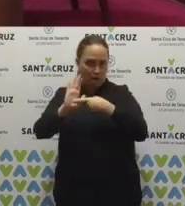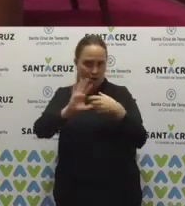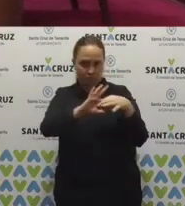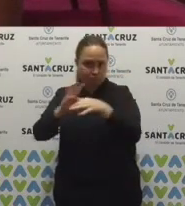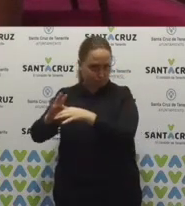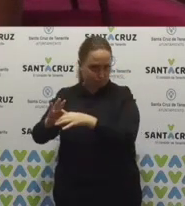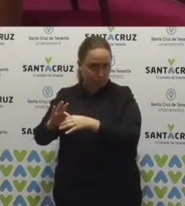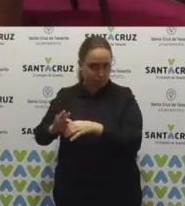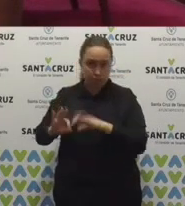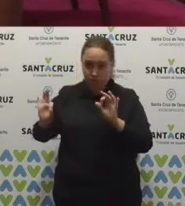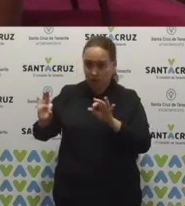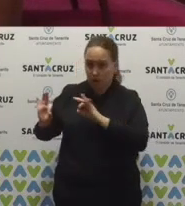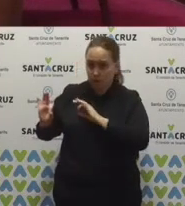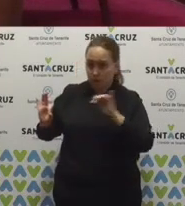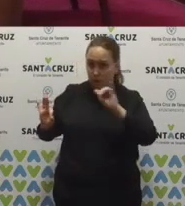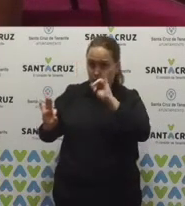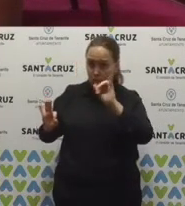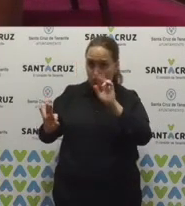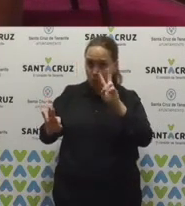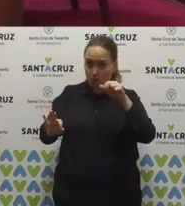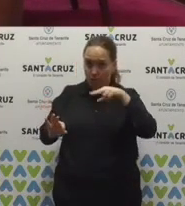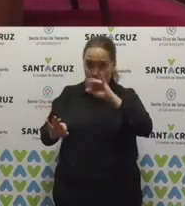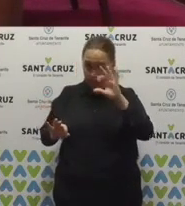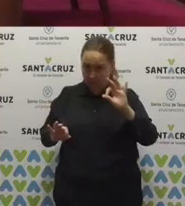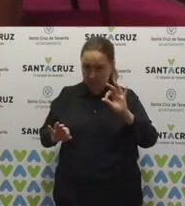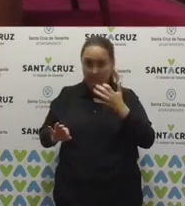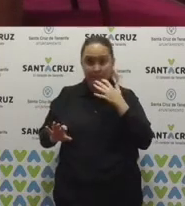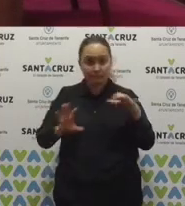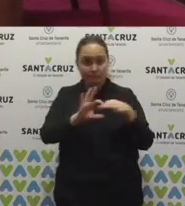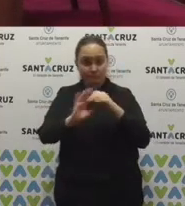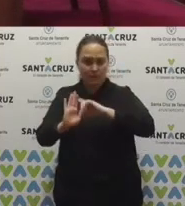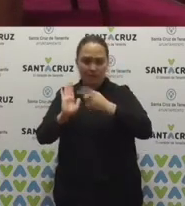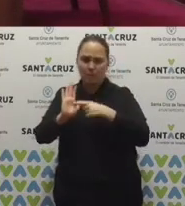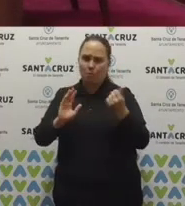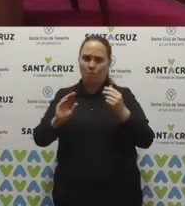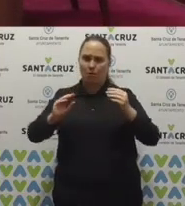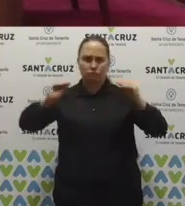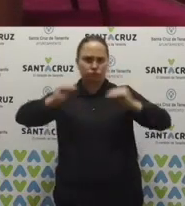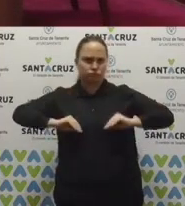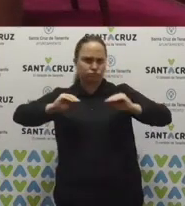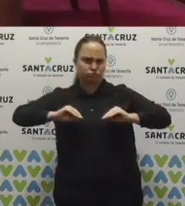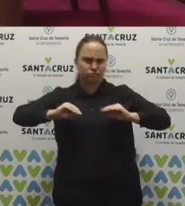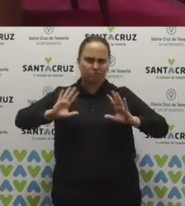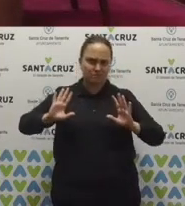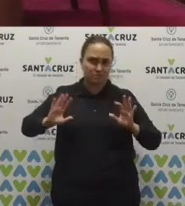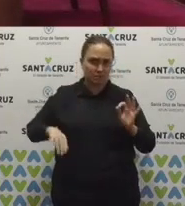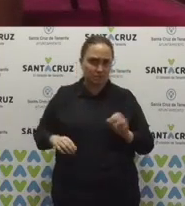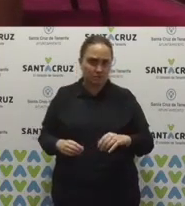los ojos e conforman el presupuesto lo podemos votar pero sería contradictorio en sí mismo